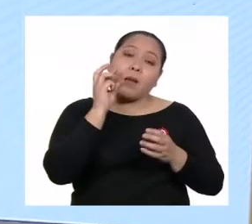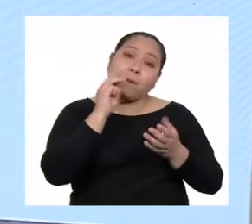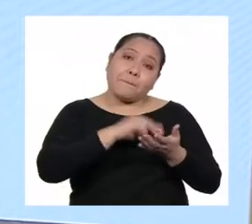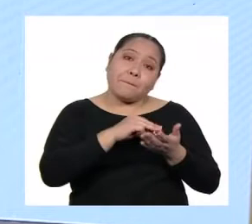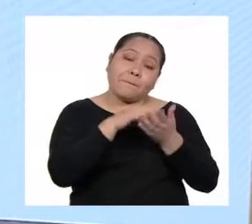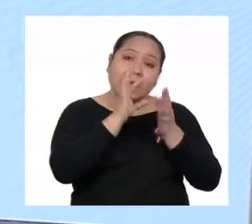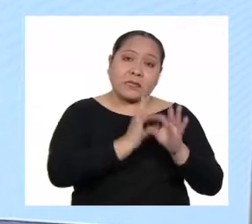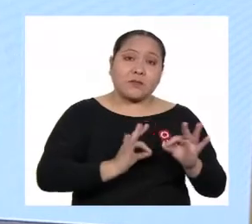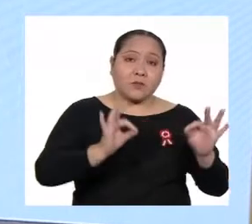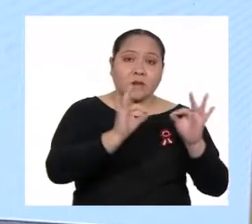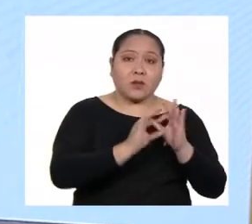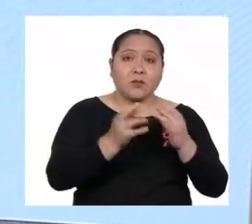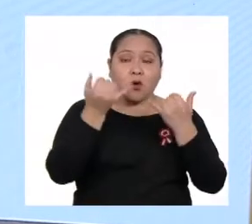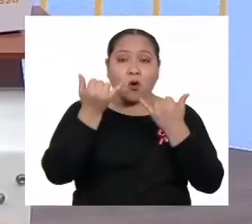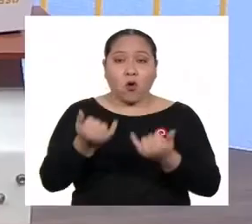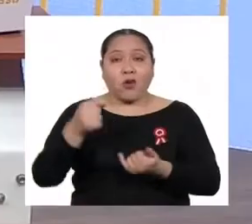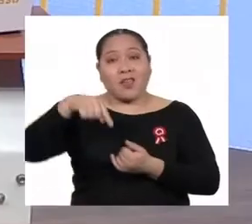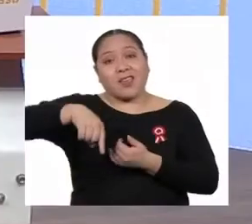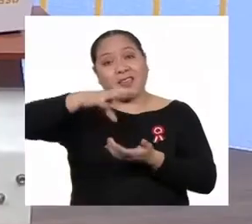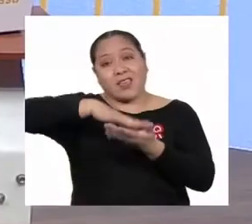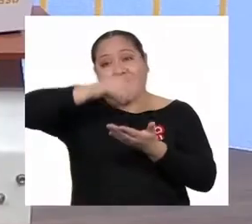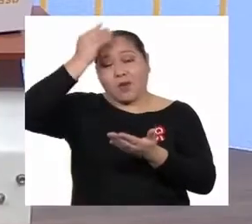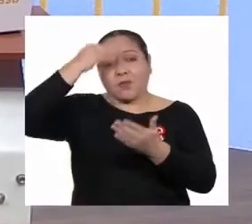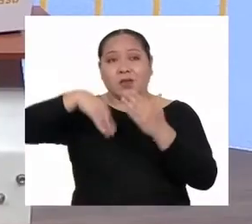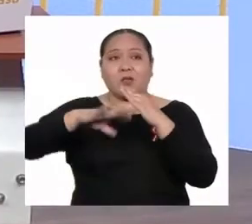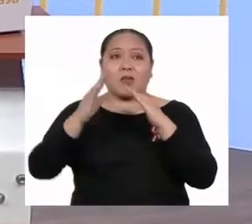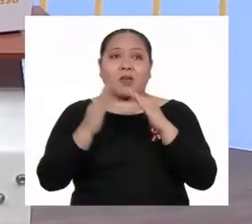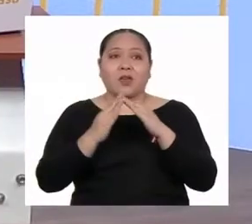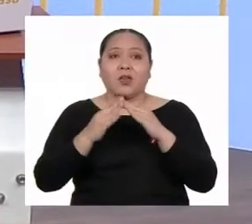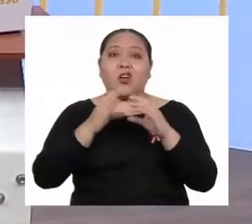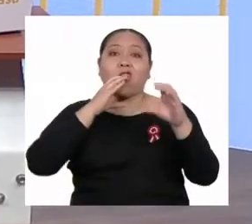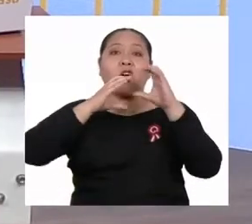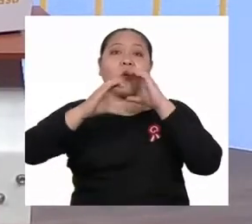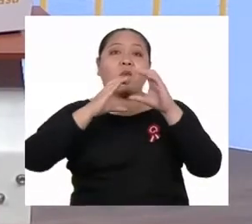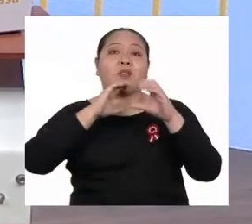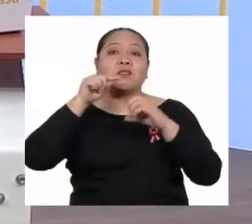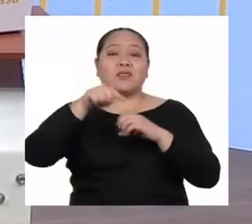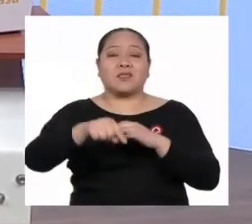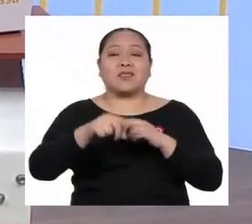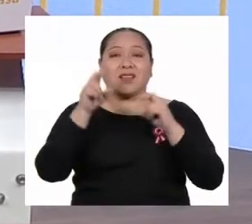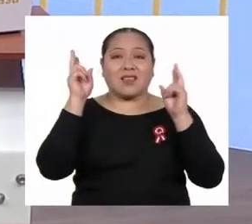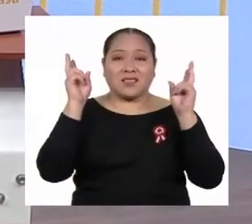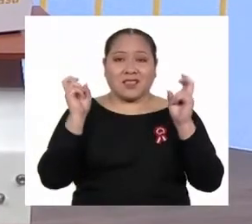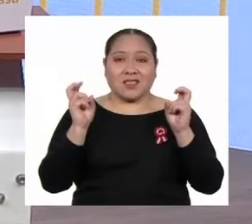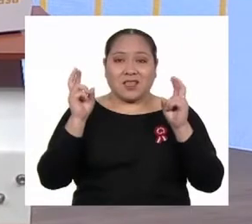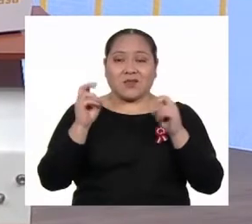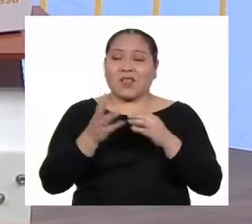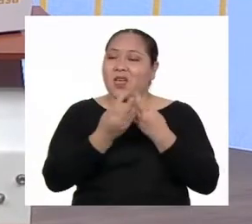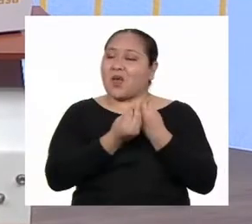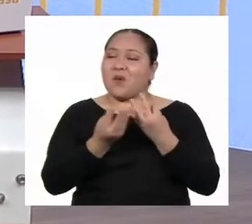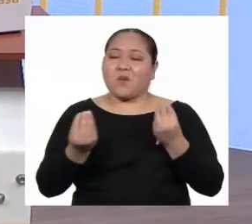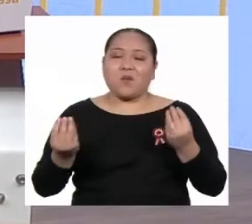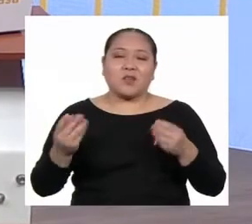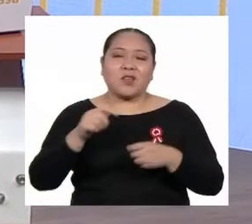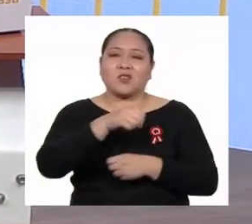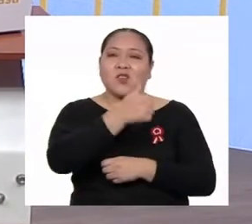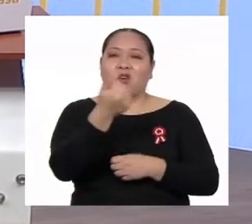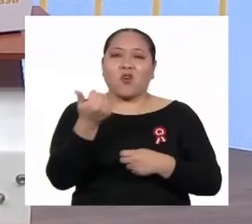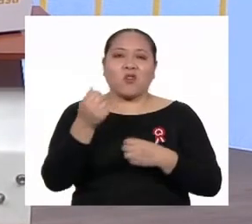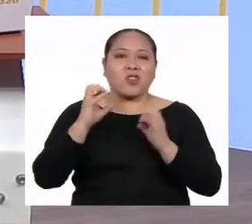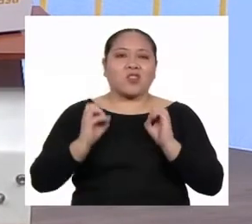importantes, pero hoy en Aprendo en Casa conversaremos sobre esa y muchas